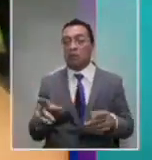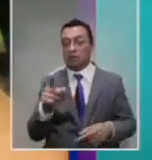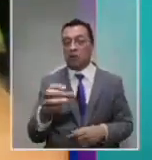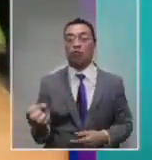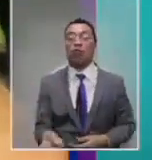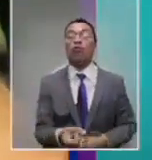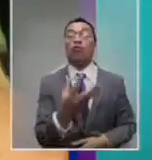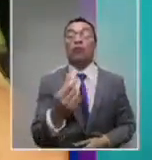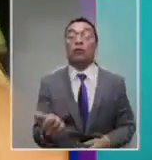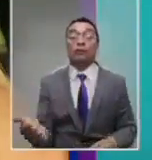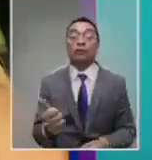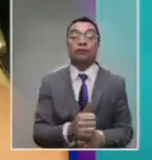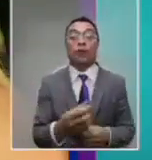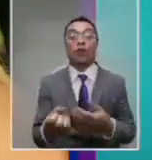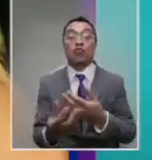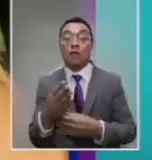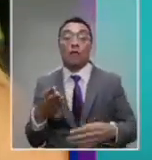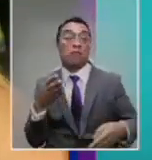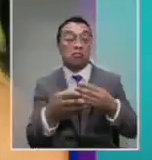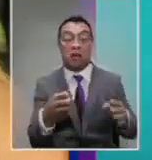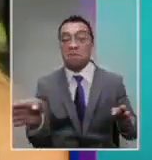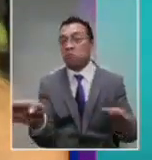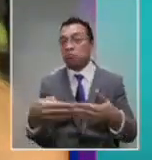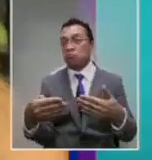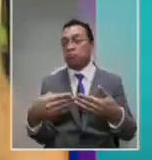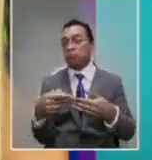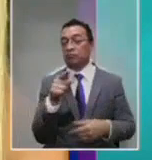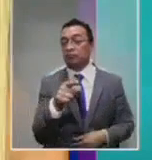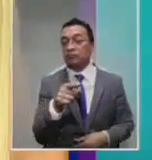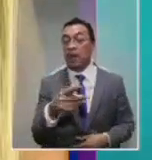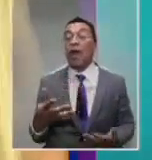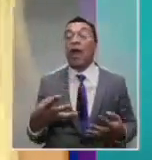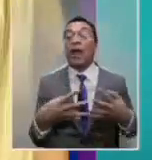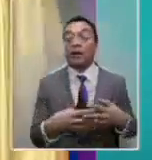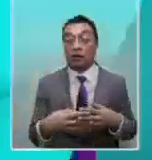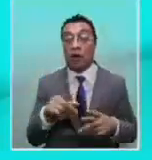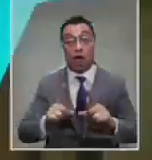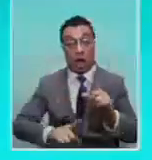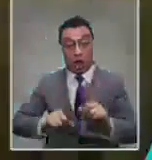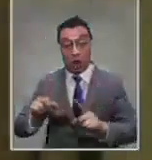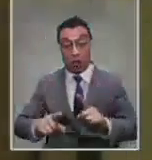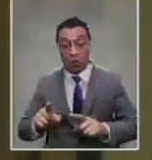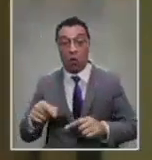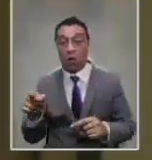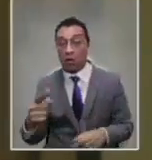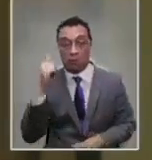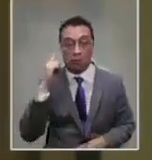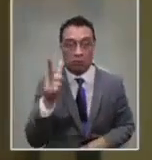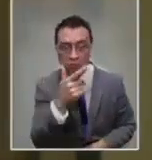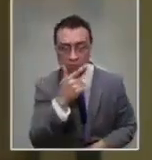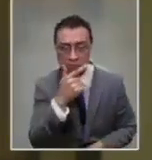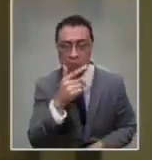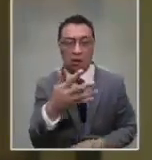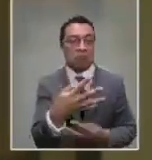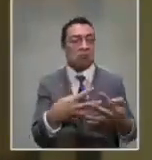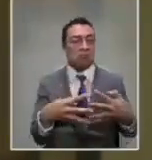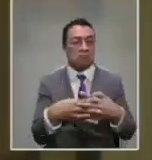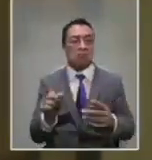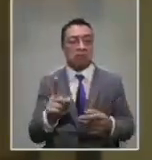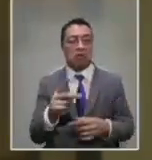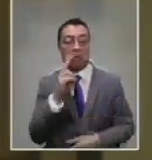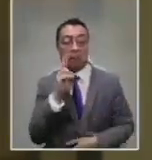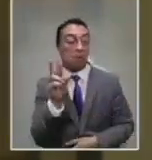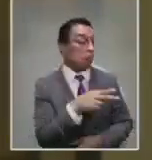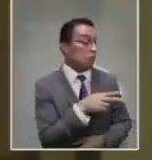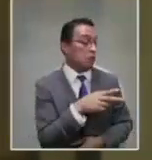impermeable, ¿no? A la llegada de nuevos inmigrantes, es probable que algunos de los de la región, algunos inmigrantes hayan cambiado de destino